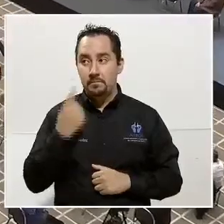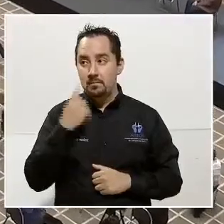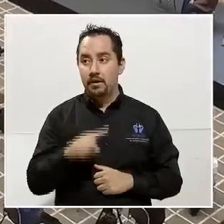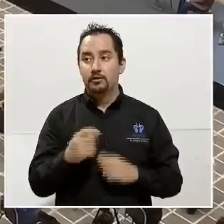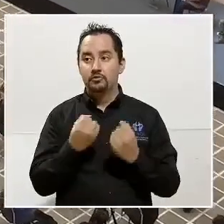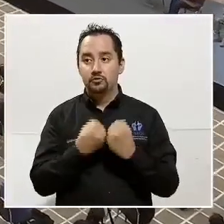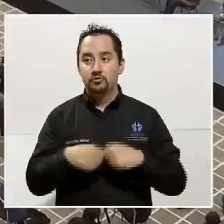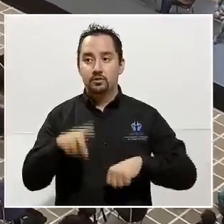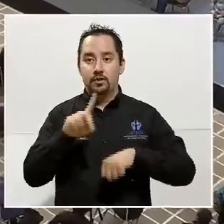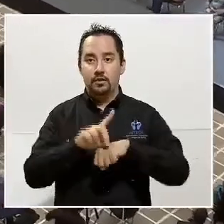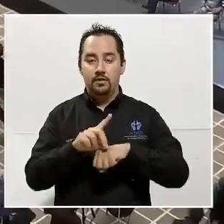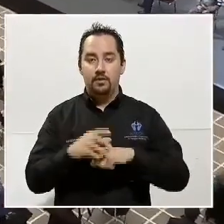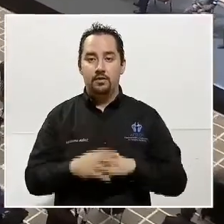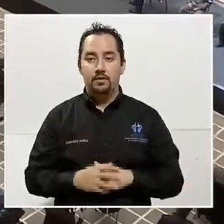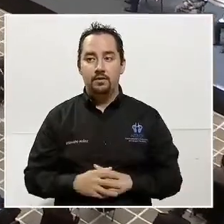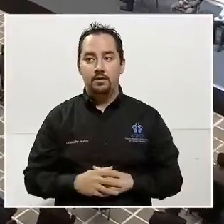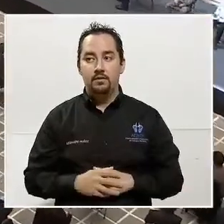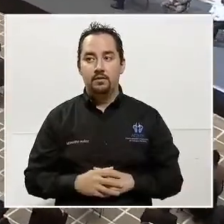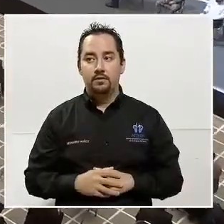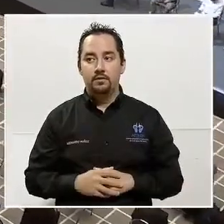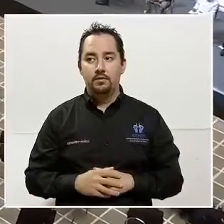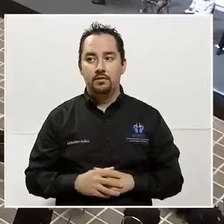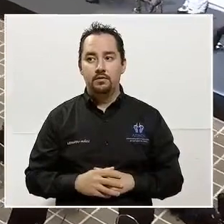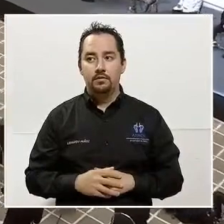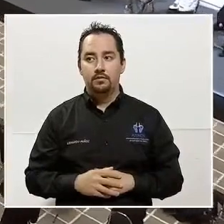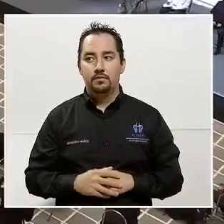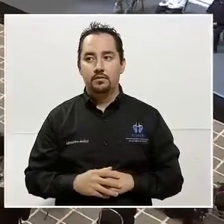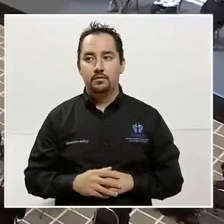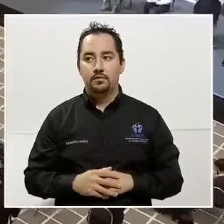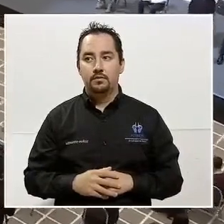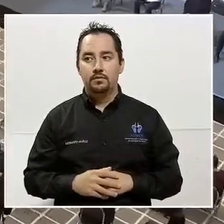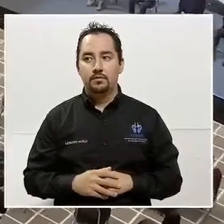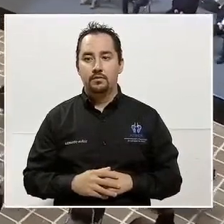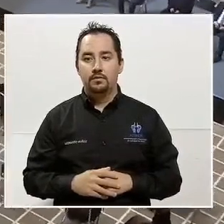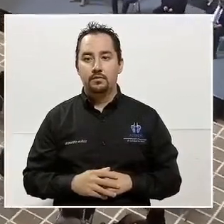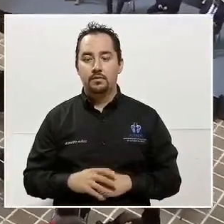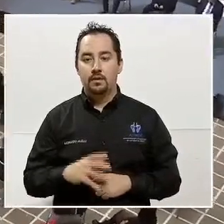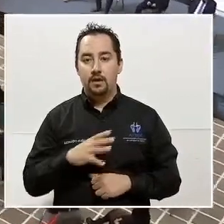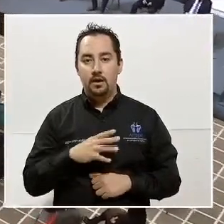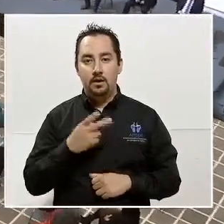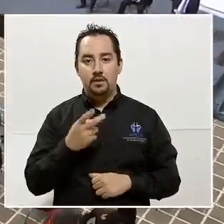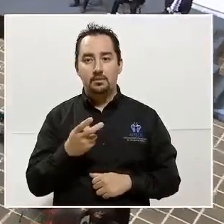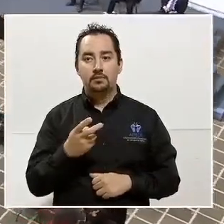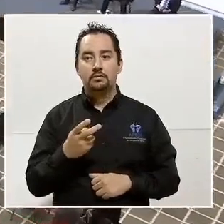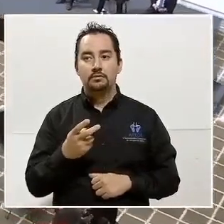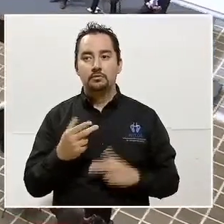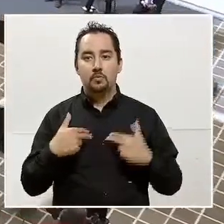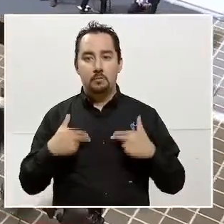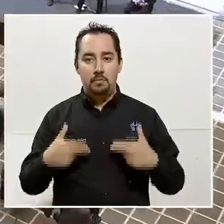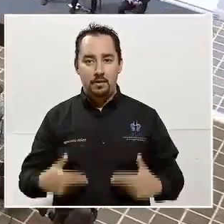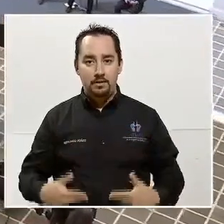sociales, un destacado humanista,